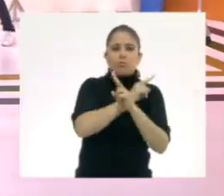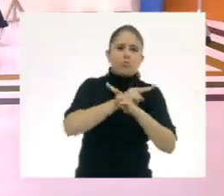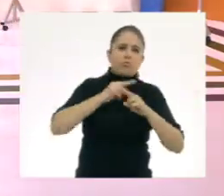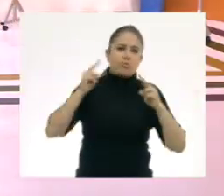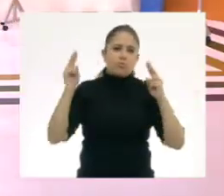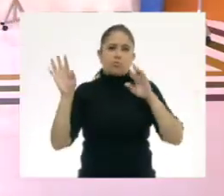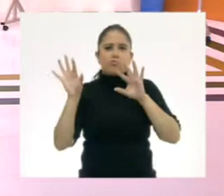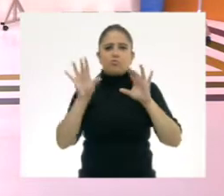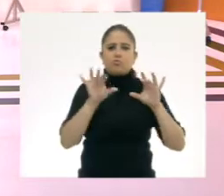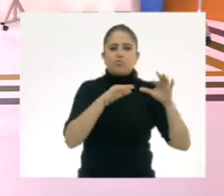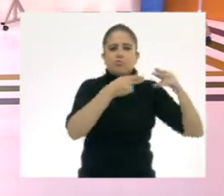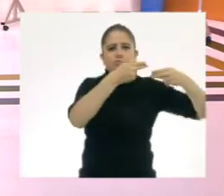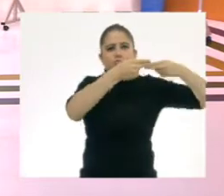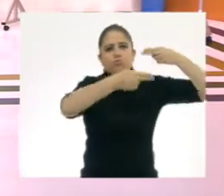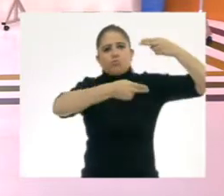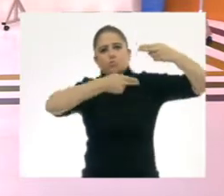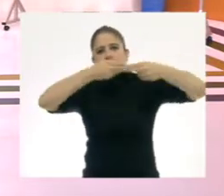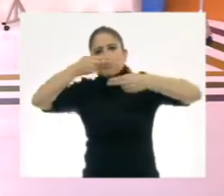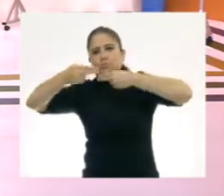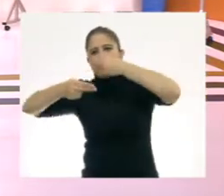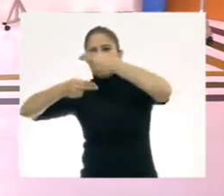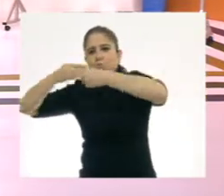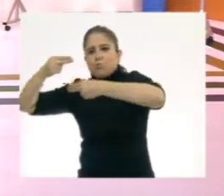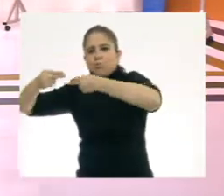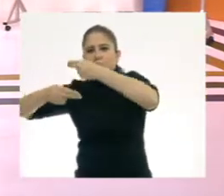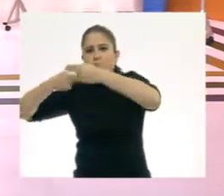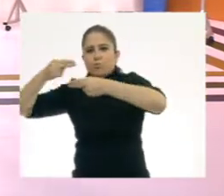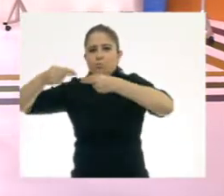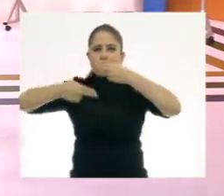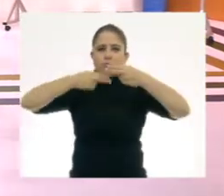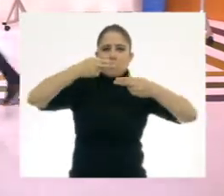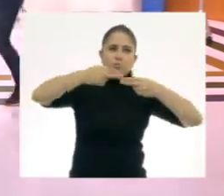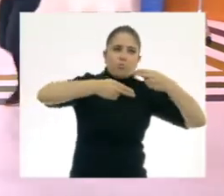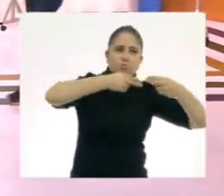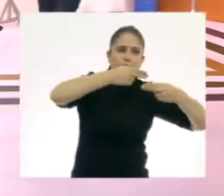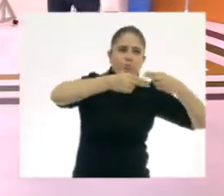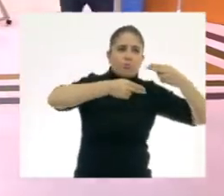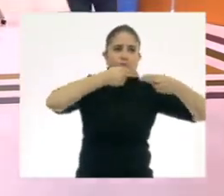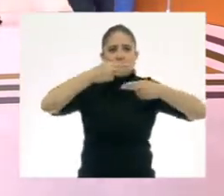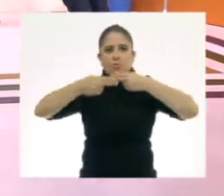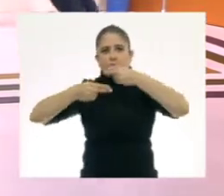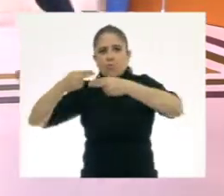otro. Te empuja hacia un lado y ahora hacia el otro.